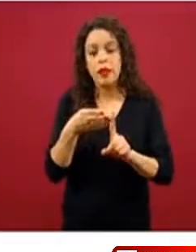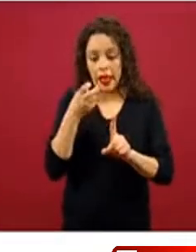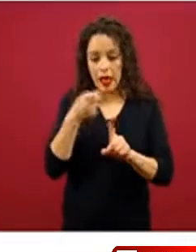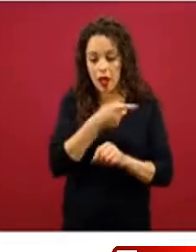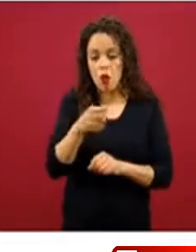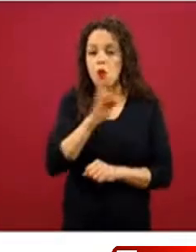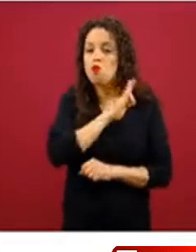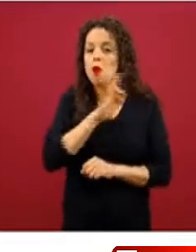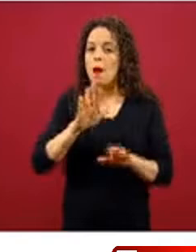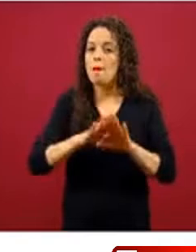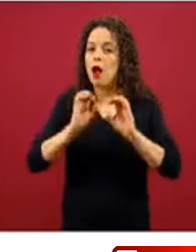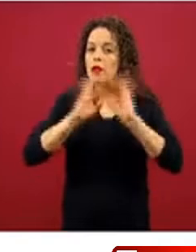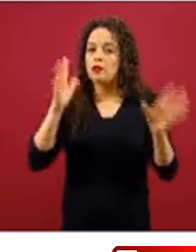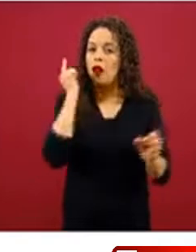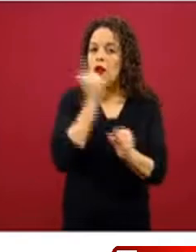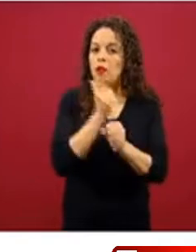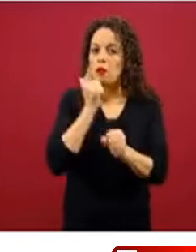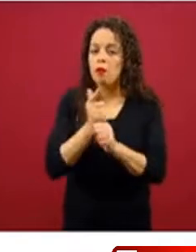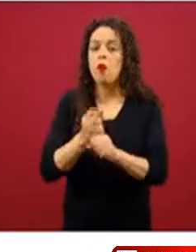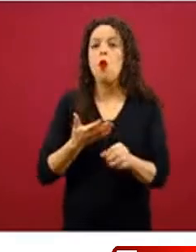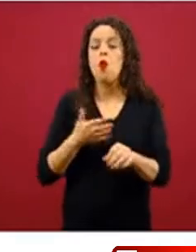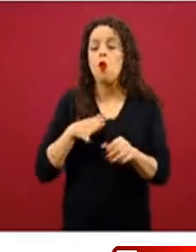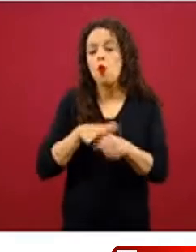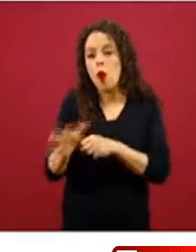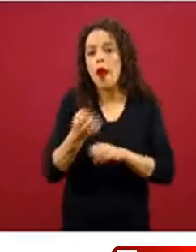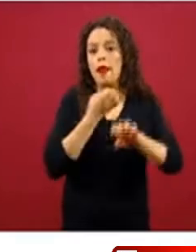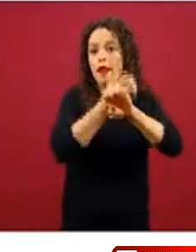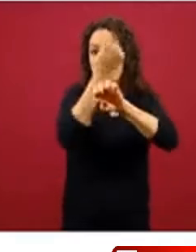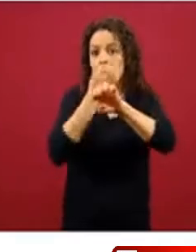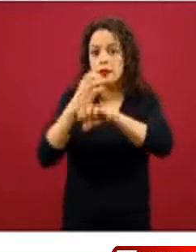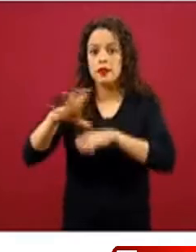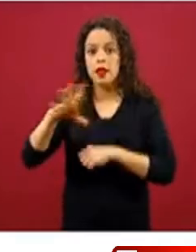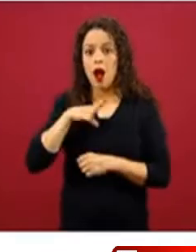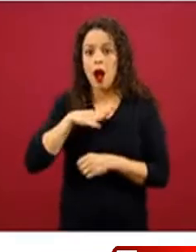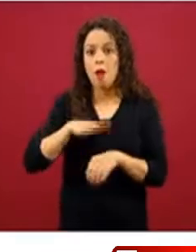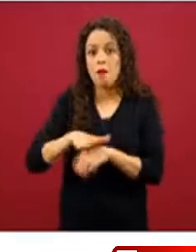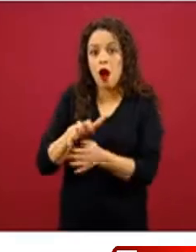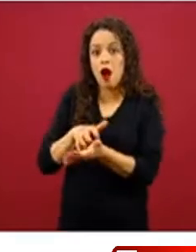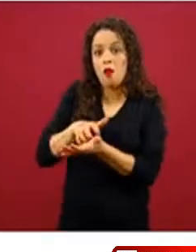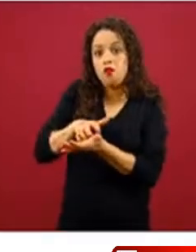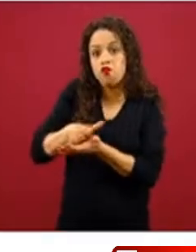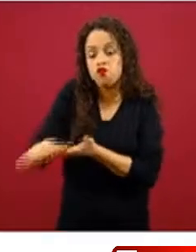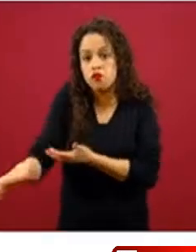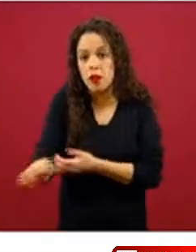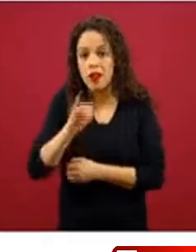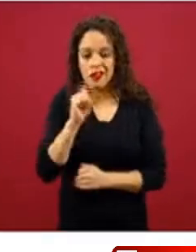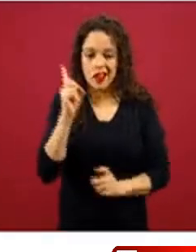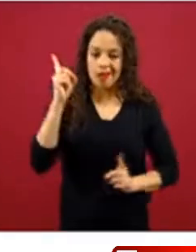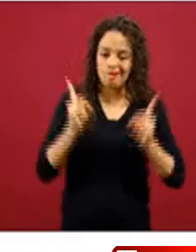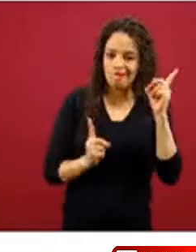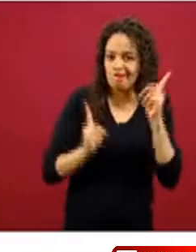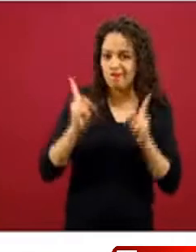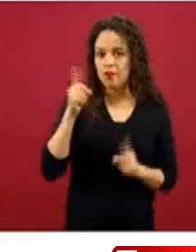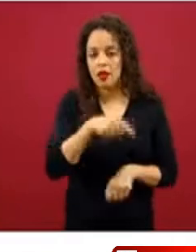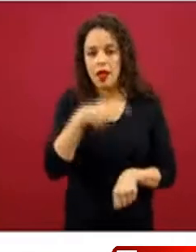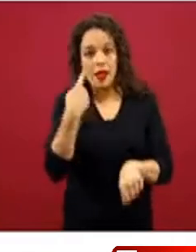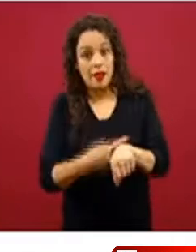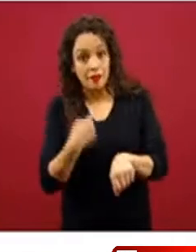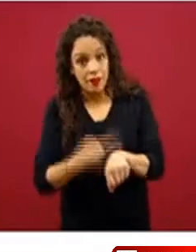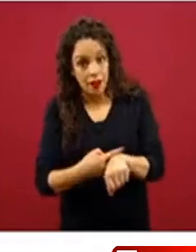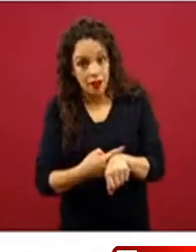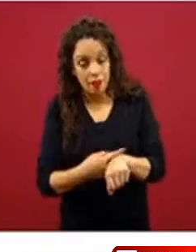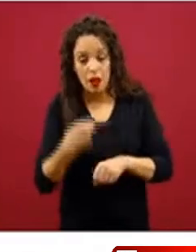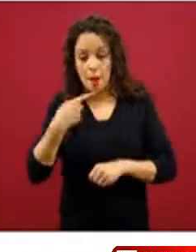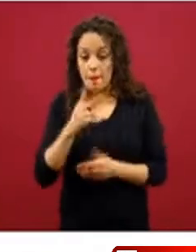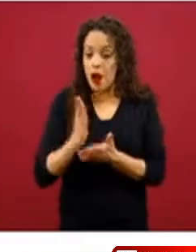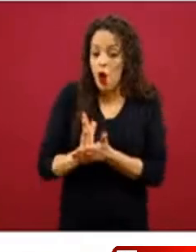poder identificar en qué entidades federativas se encuentra la mayor carga de estos casos sospechosos, pero además también